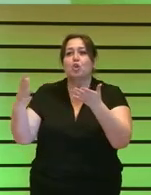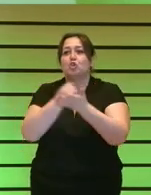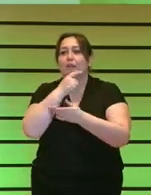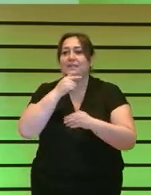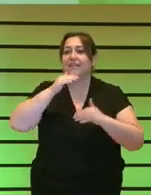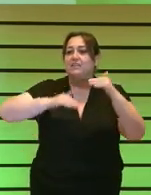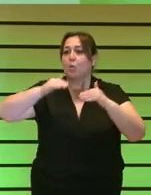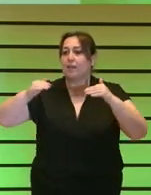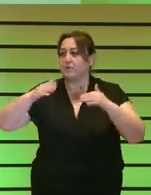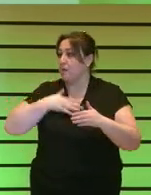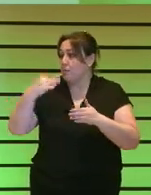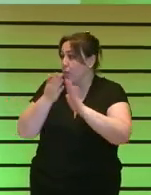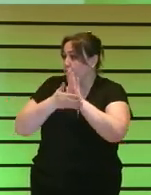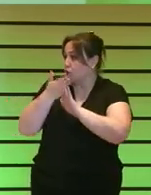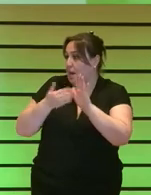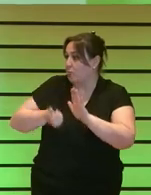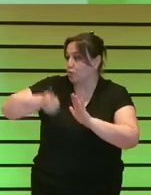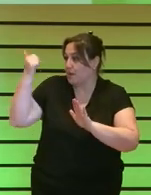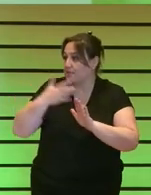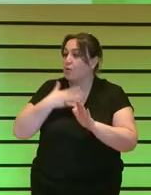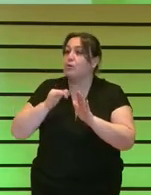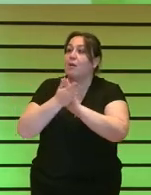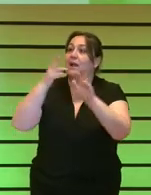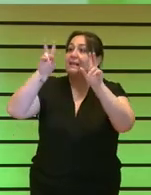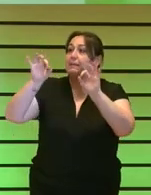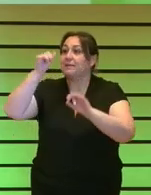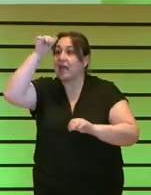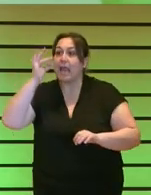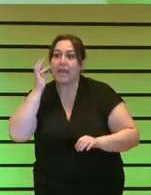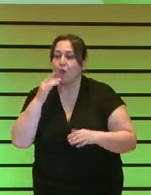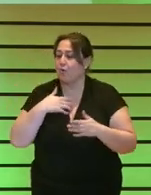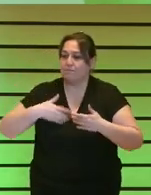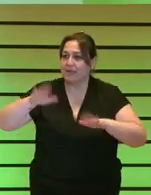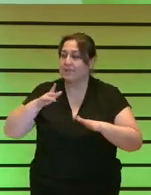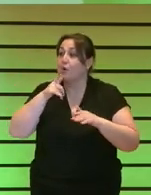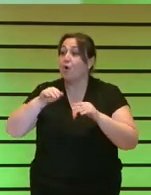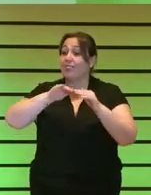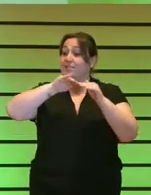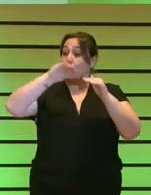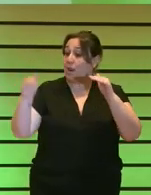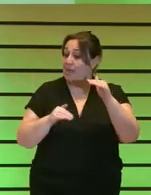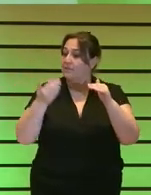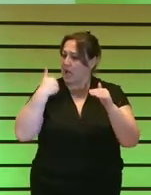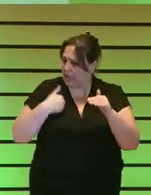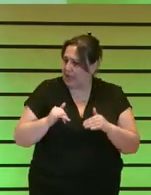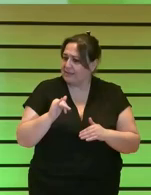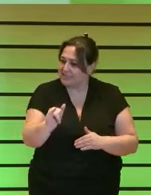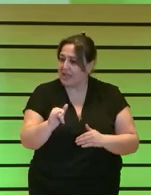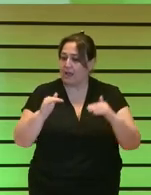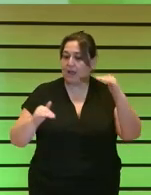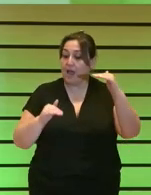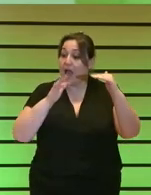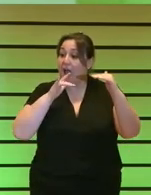existían podríamos hablar mucho más podríamos hablar de temas de género podríamos hablar de muchas cosas todas las desigualdades que ya existían se ven